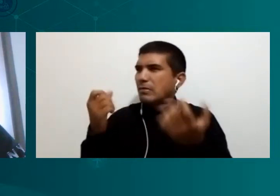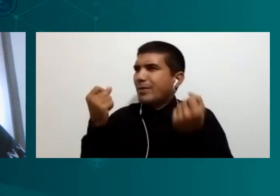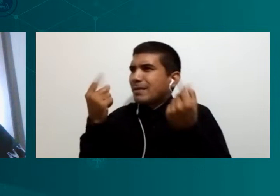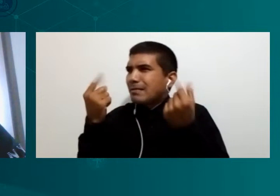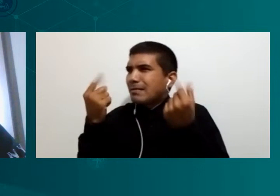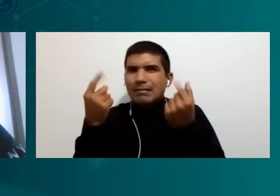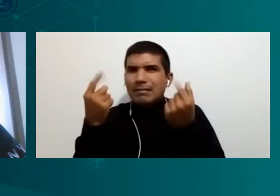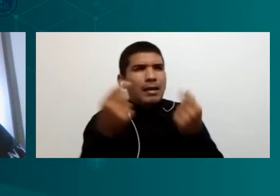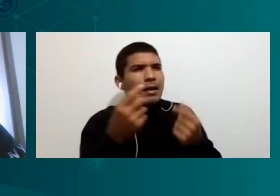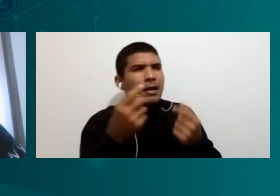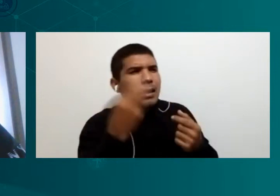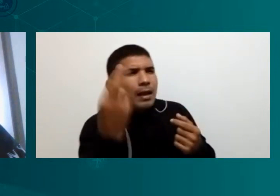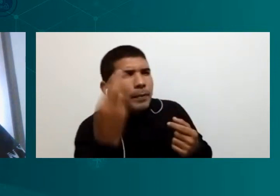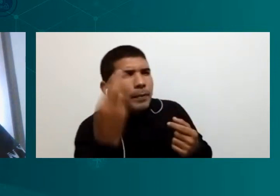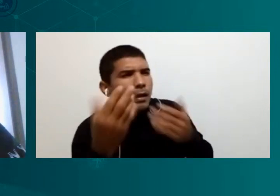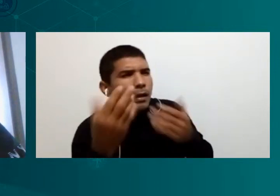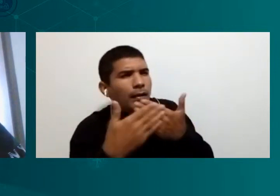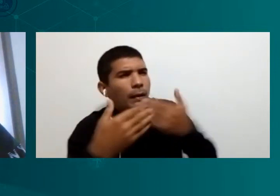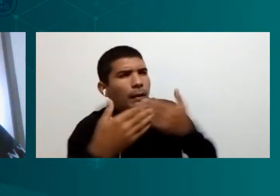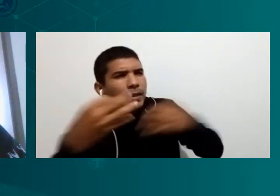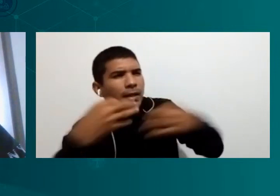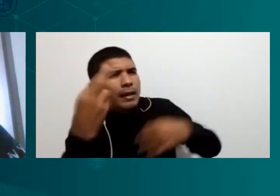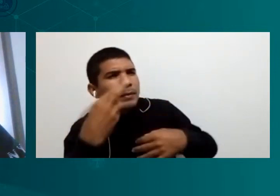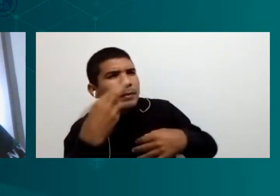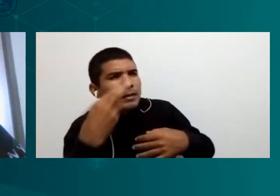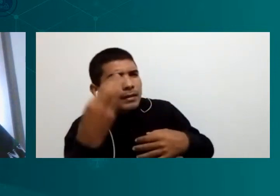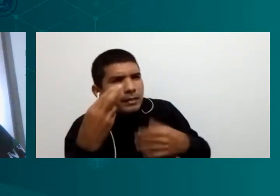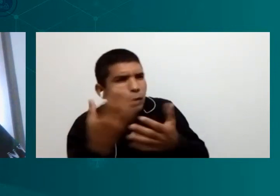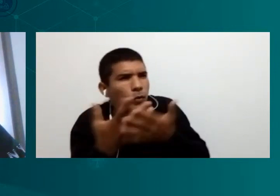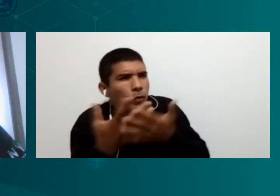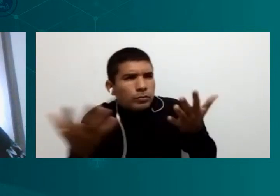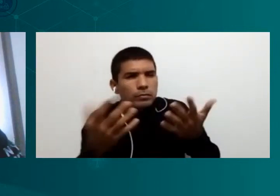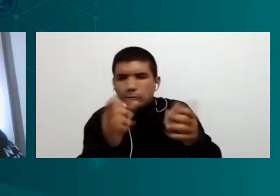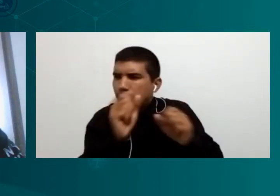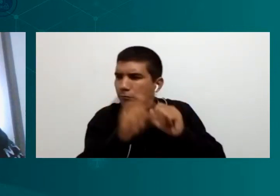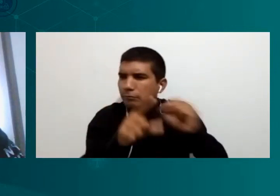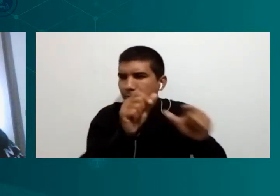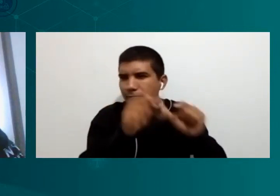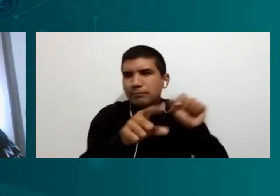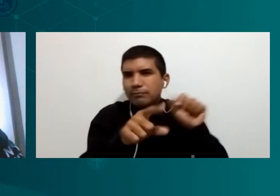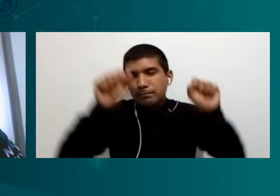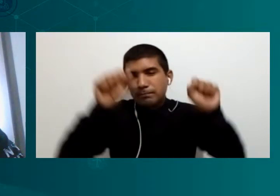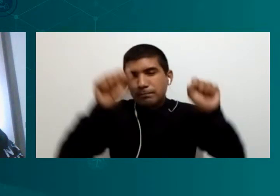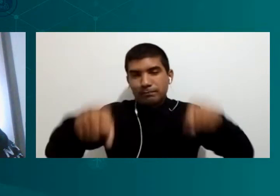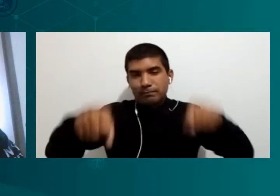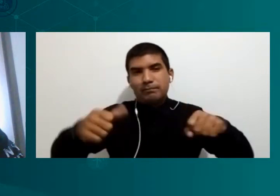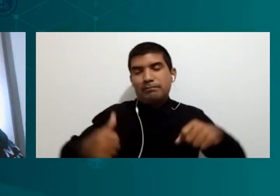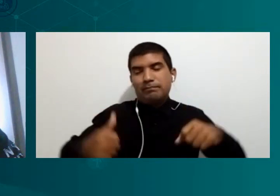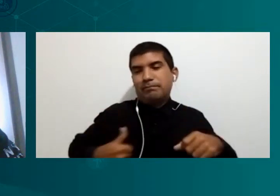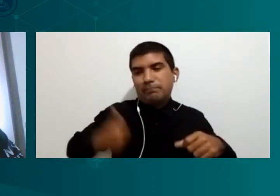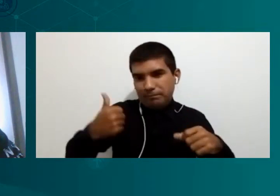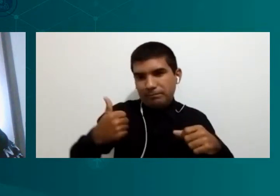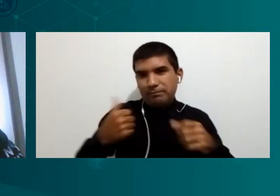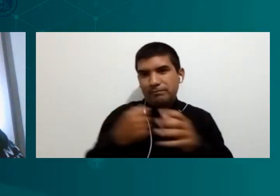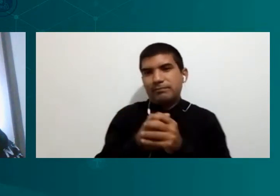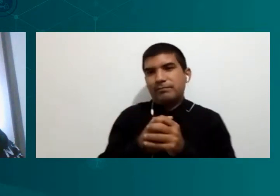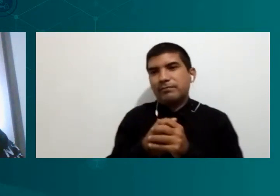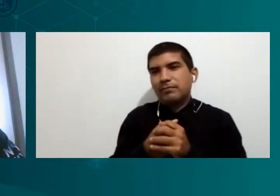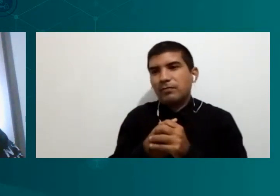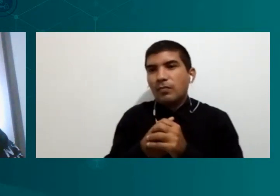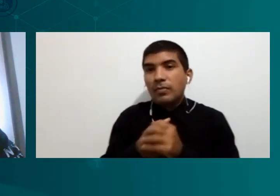espero pues de que sea de su agrado la presentación. Pues entonces ya en este momento les voy a presentar